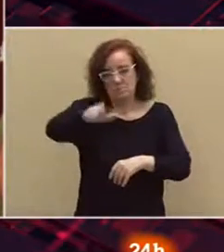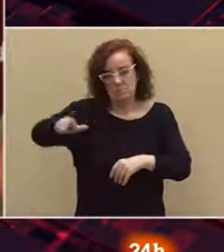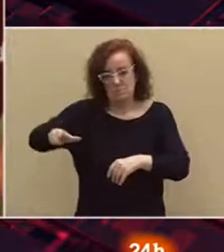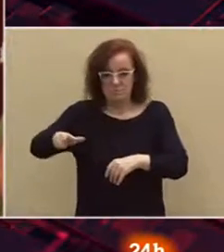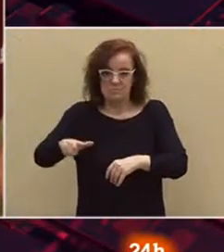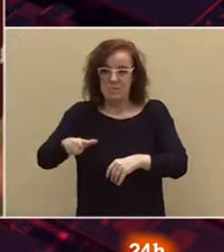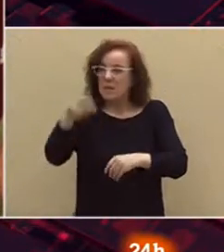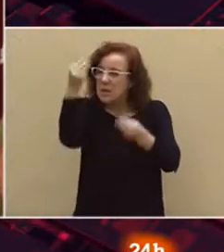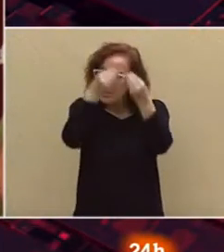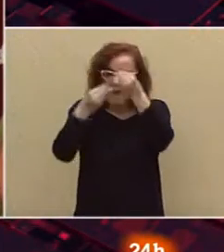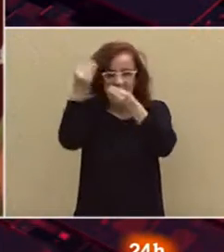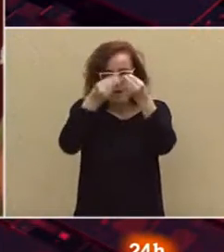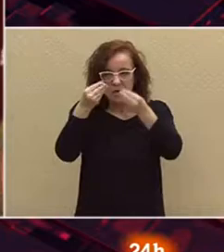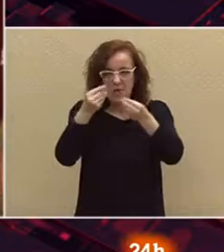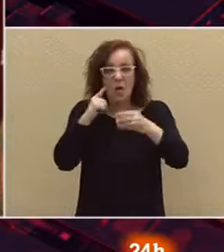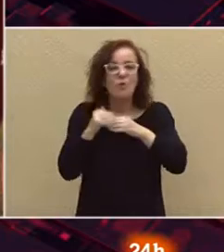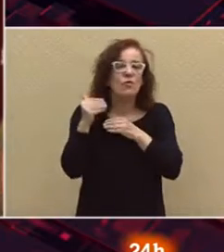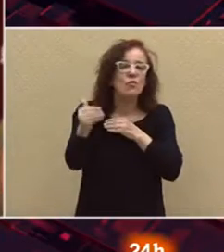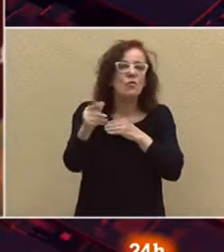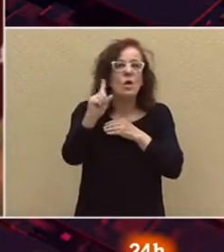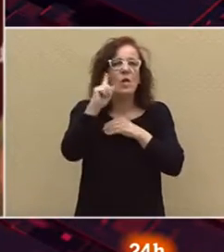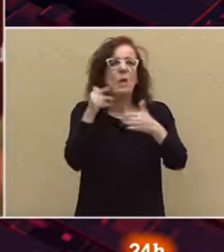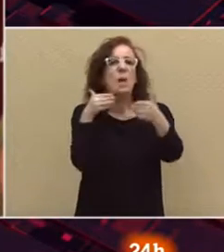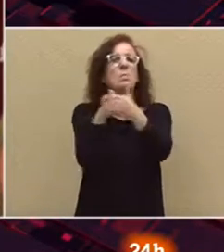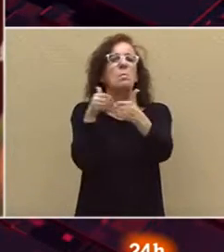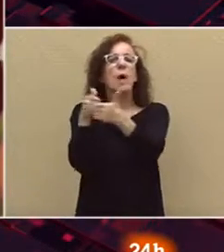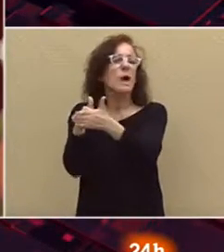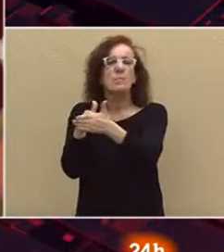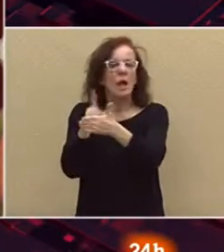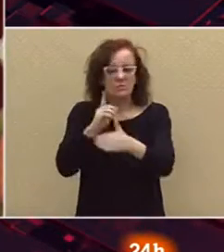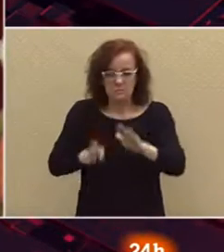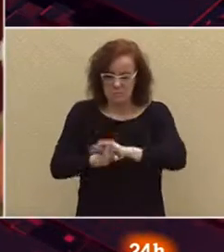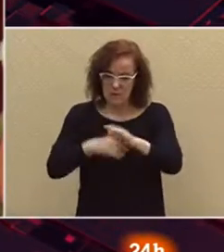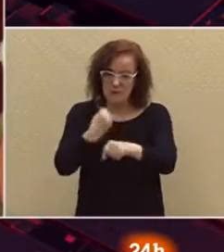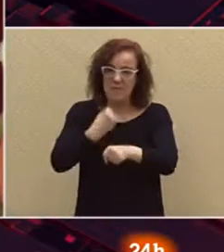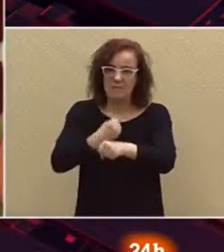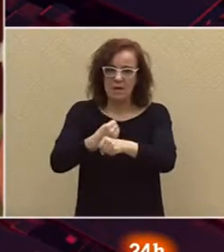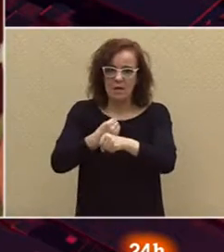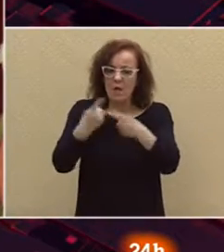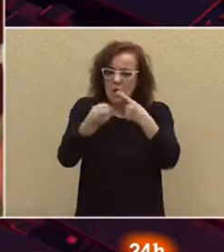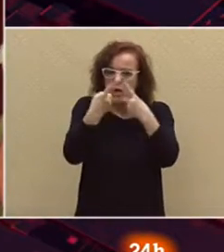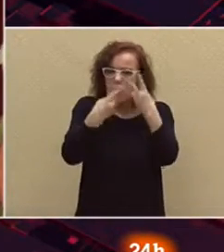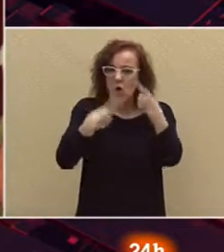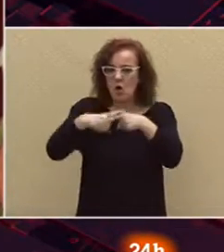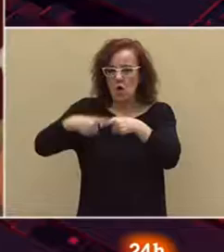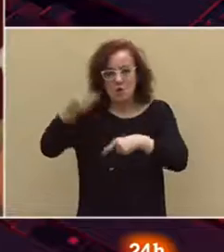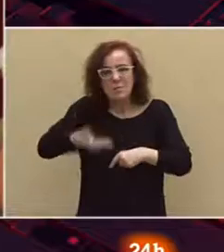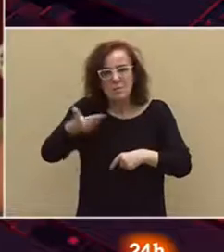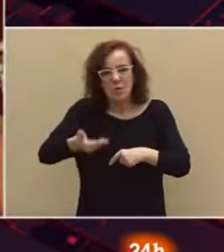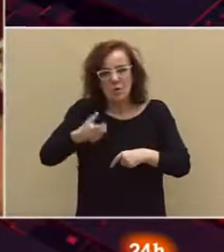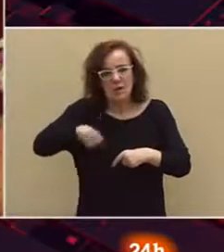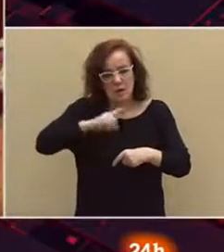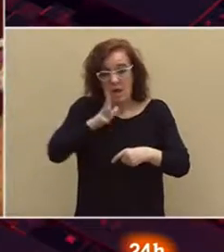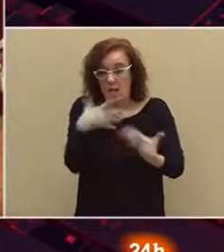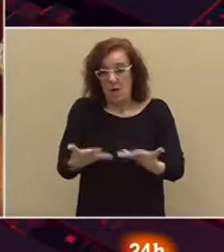sobre nuestro futuro no debe ser obstáculo para seguir trabajando en múltiples asuntos de gran importancia que ocupan habitualmente nuestra